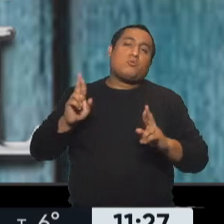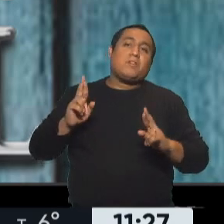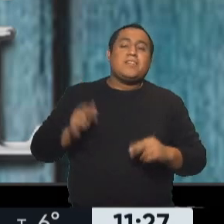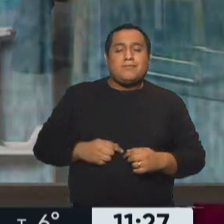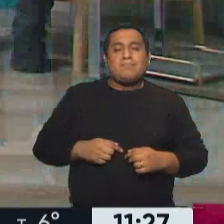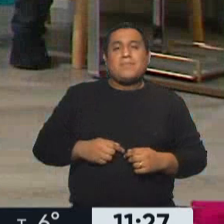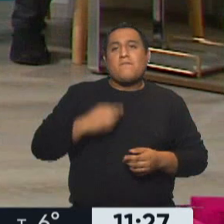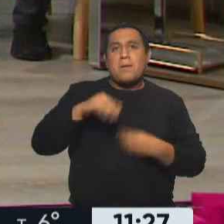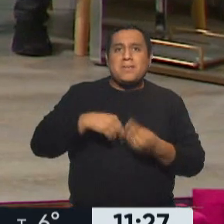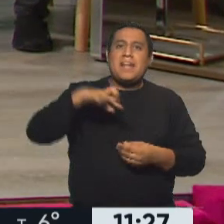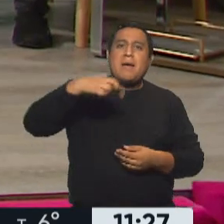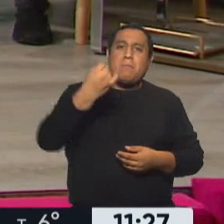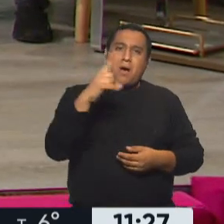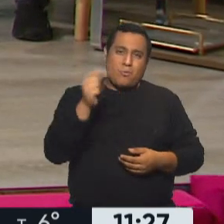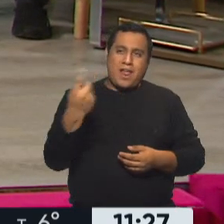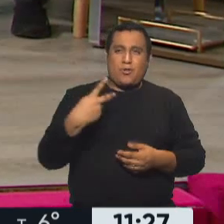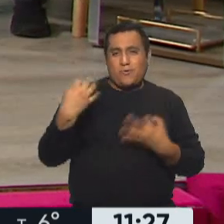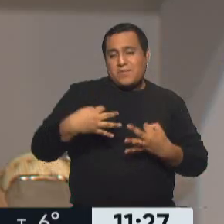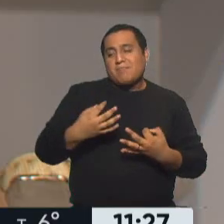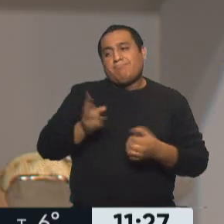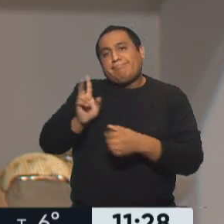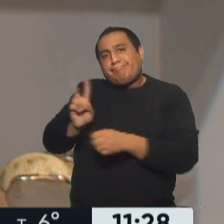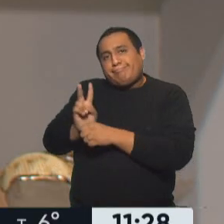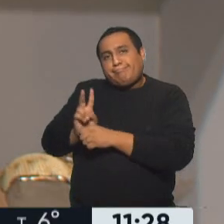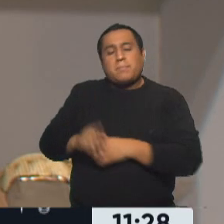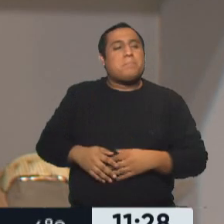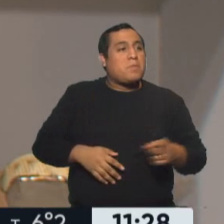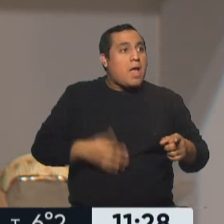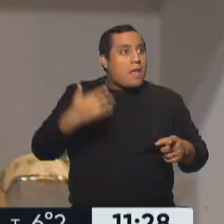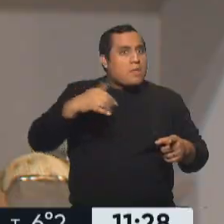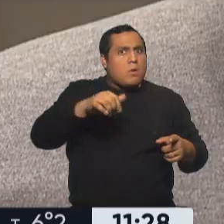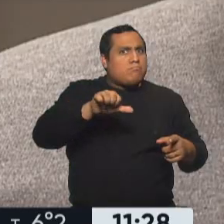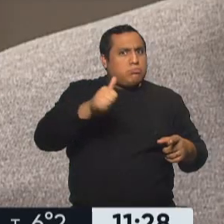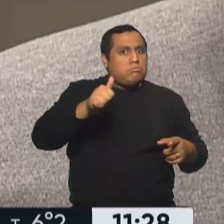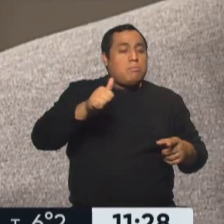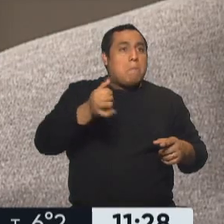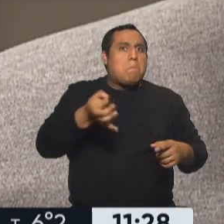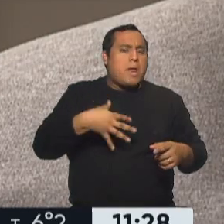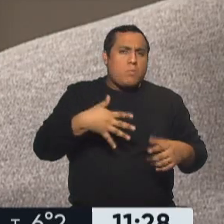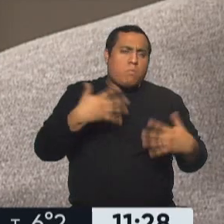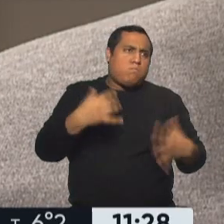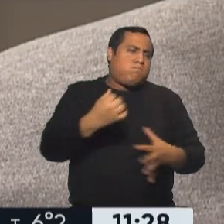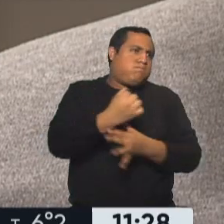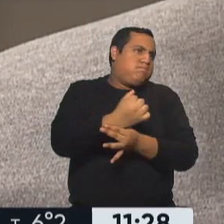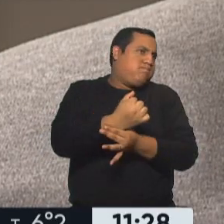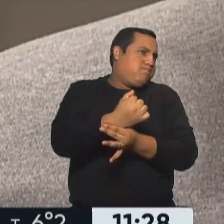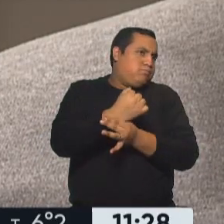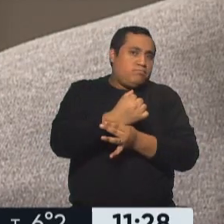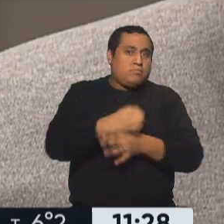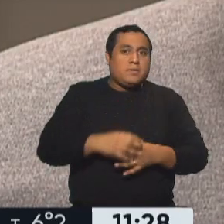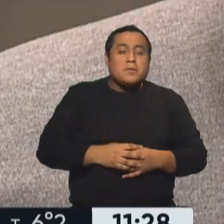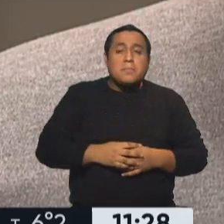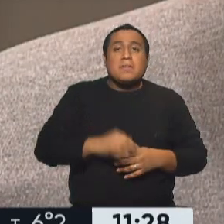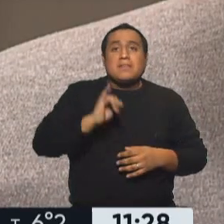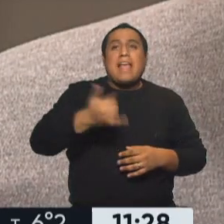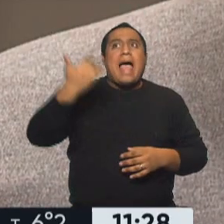bien, así que está contenida y está bien. Está muy bien. Emanuel, vos ganaste un premio muy importante de prestidigitación. Sí, ¿no? Con